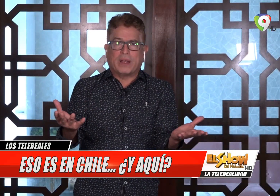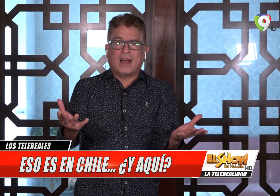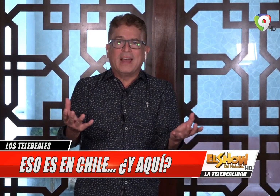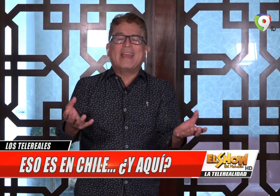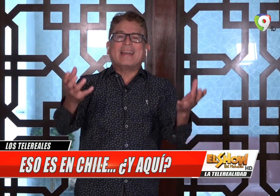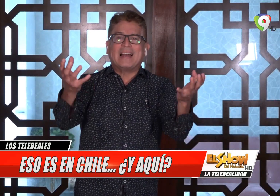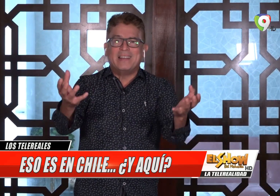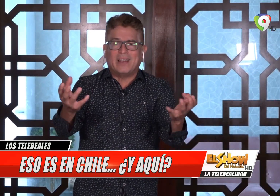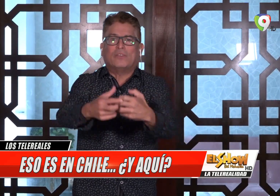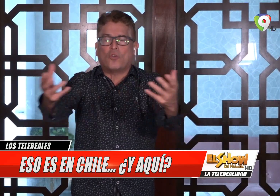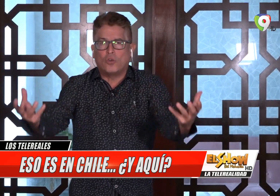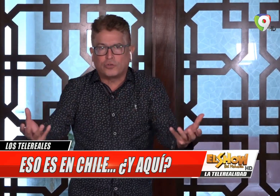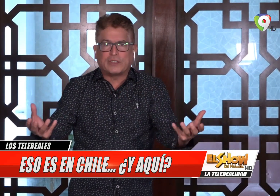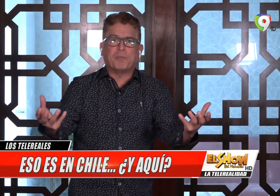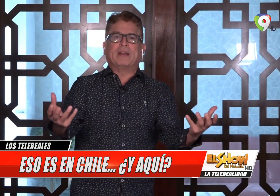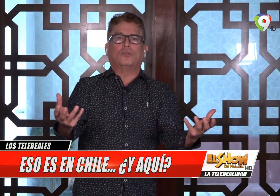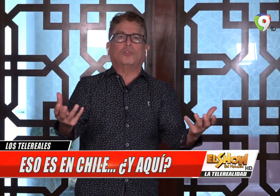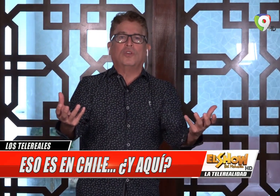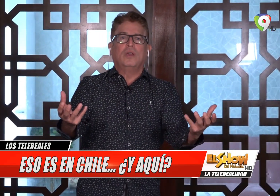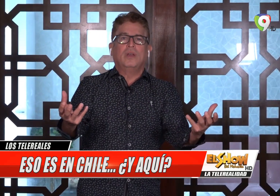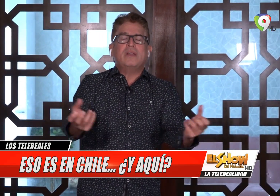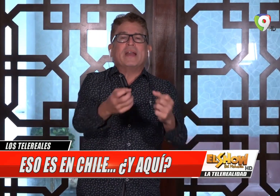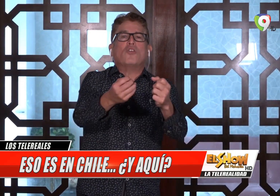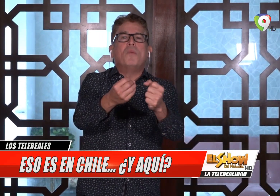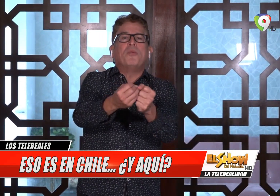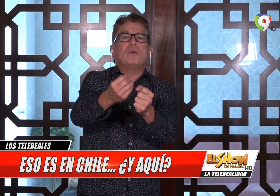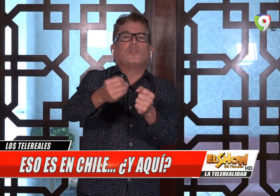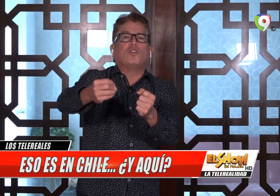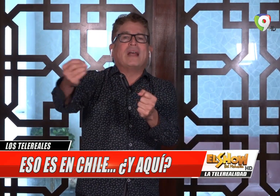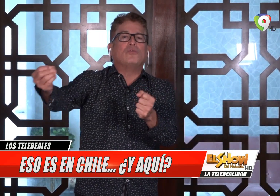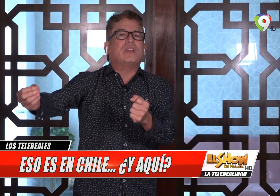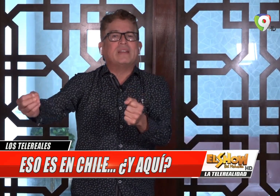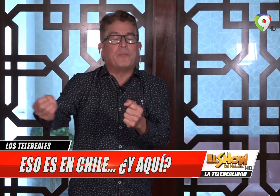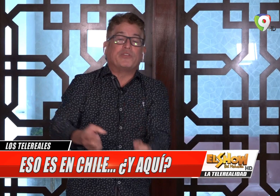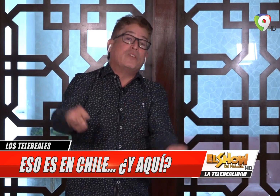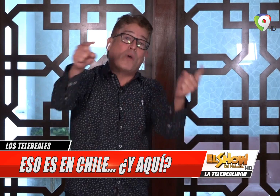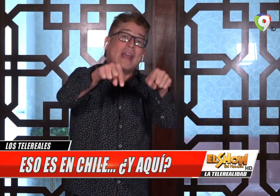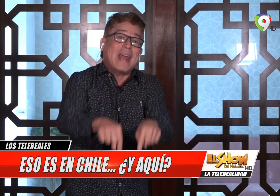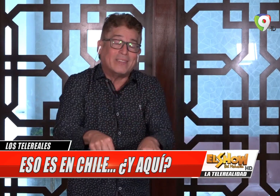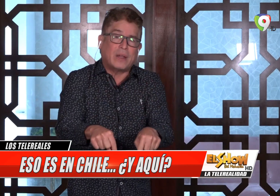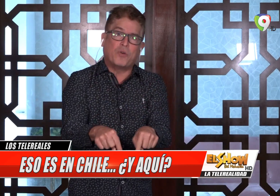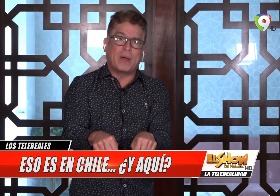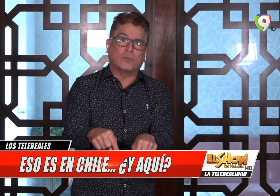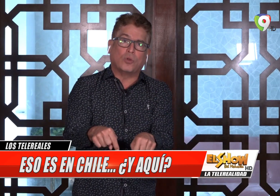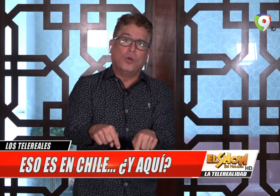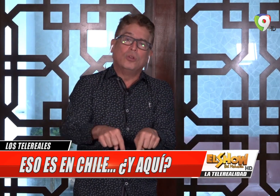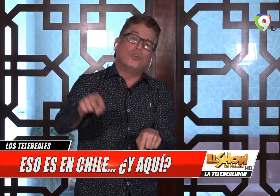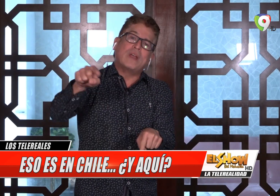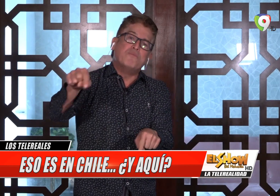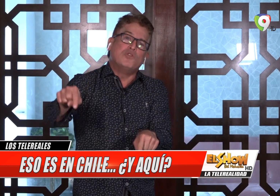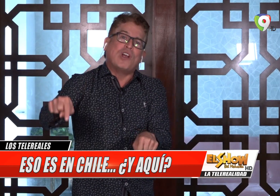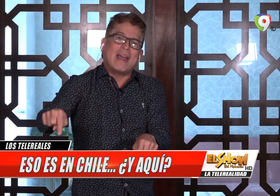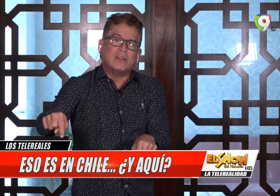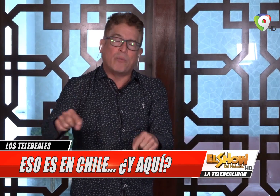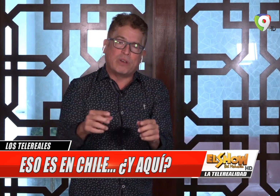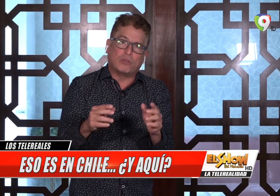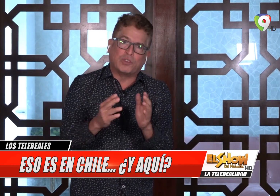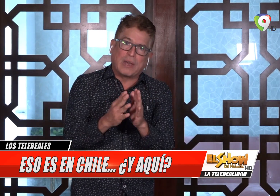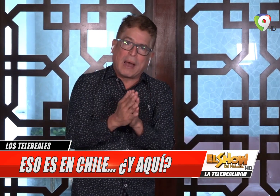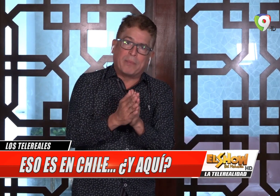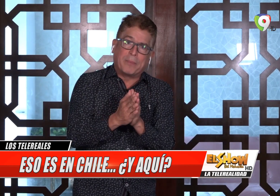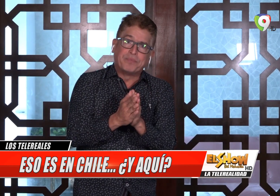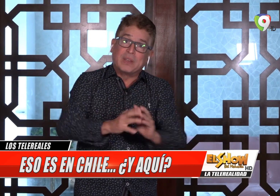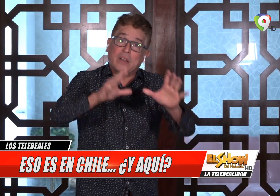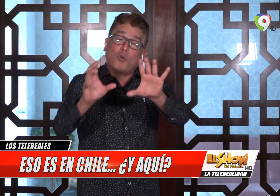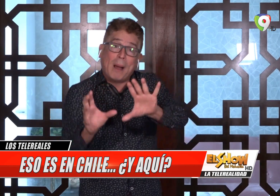la República que analice esto con los expertos y ver cómo podemos soltar un 30% en este momento donde hay mucha gente